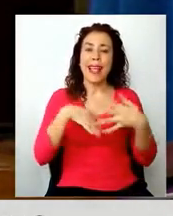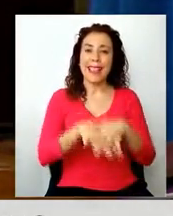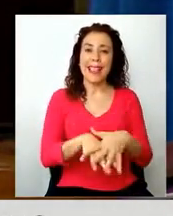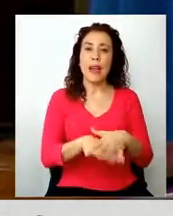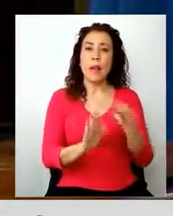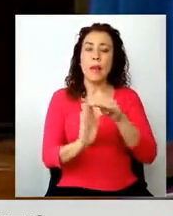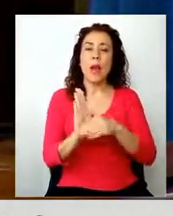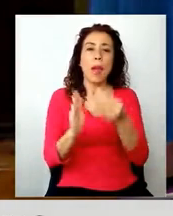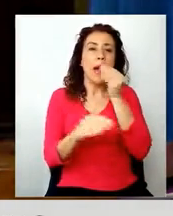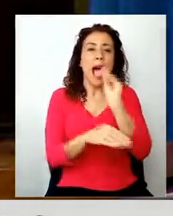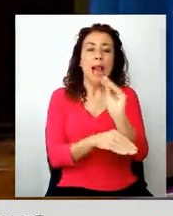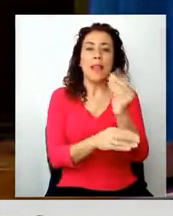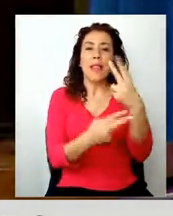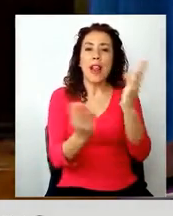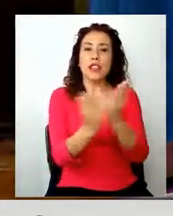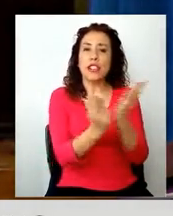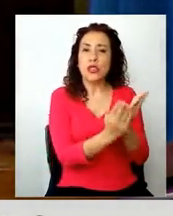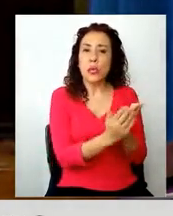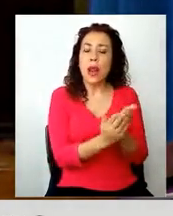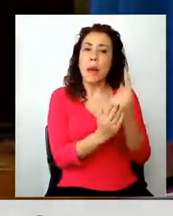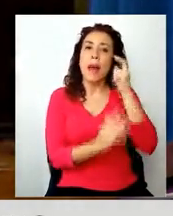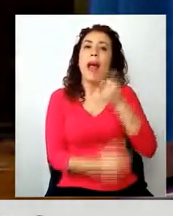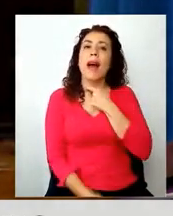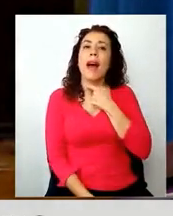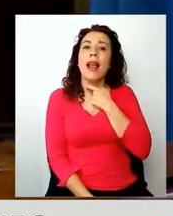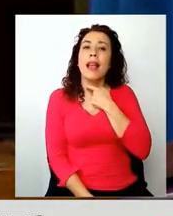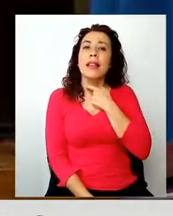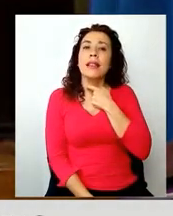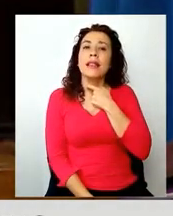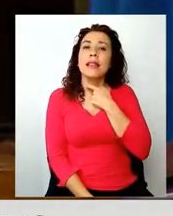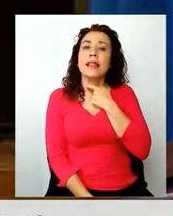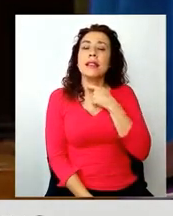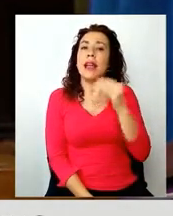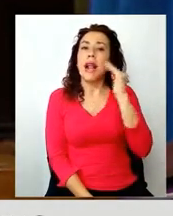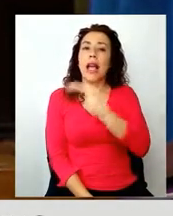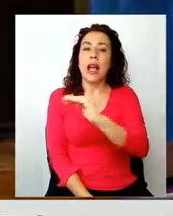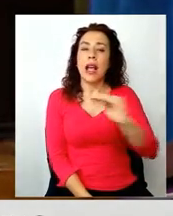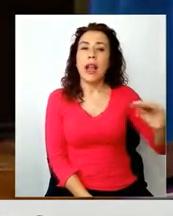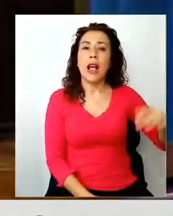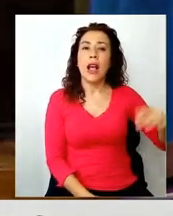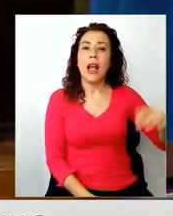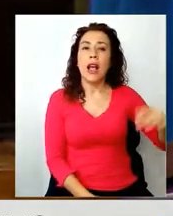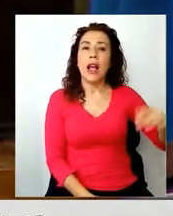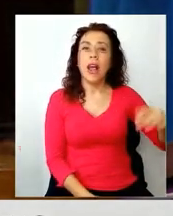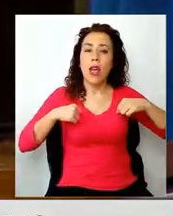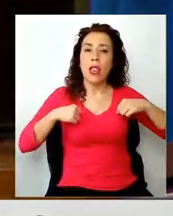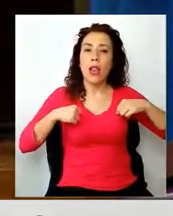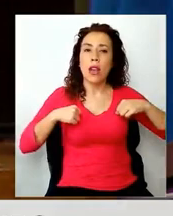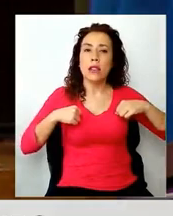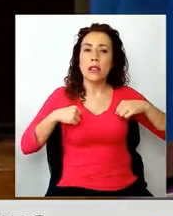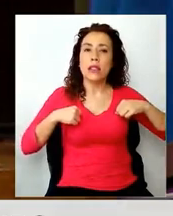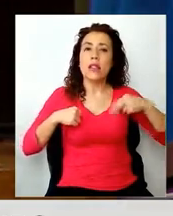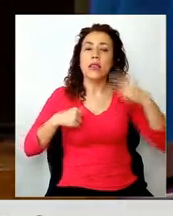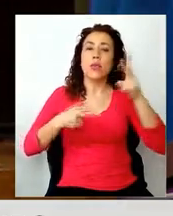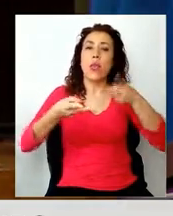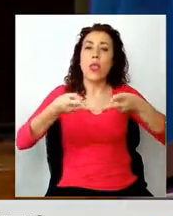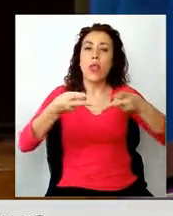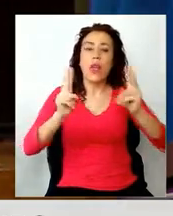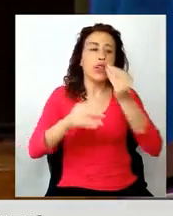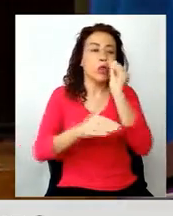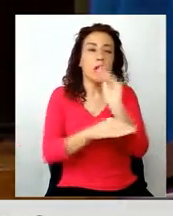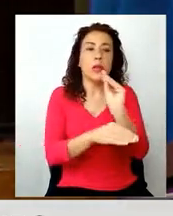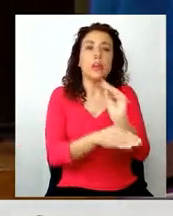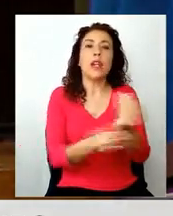escolar para garantizar a los niños niñas y adolescentes efectivamente su derecho a una alimentación adecuada